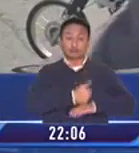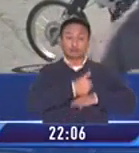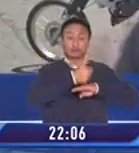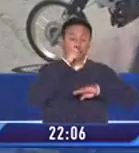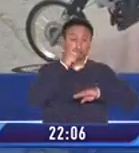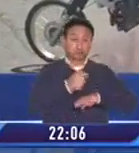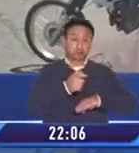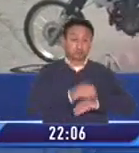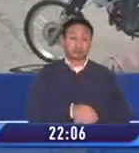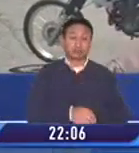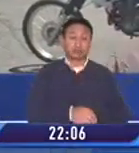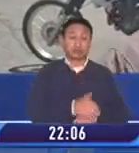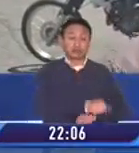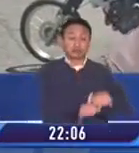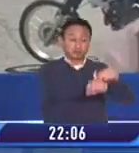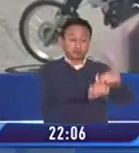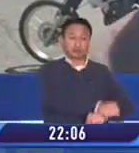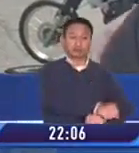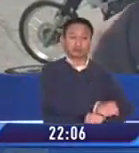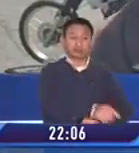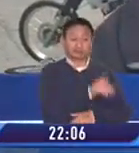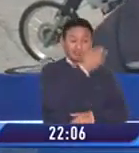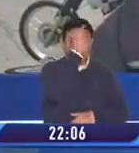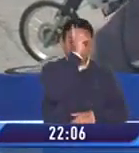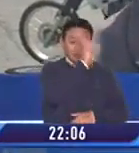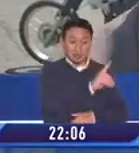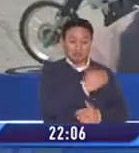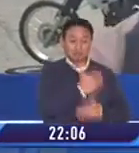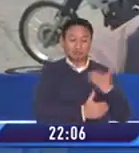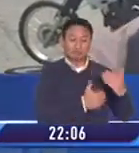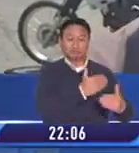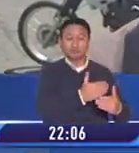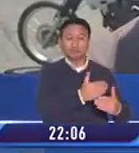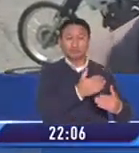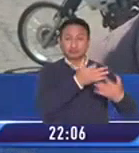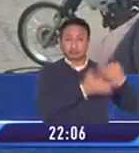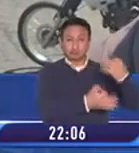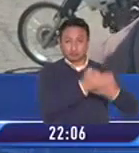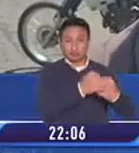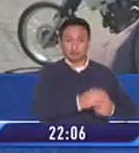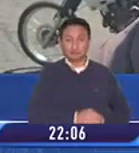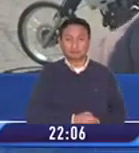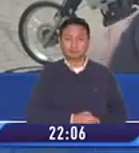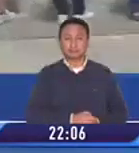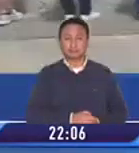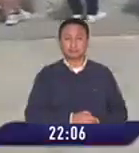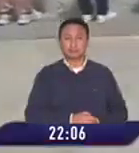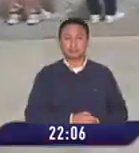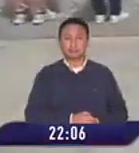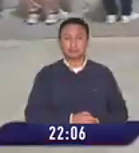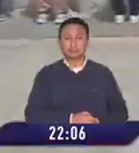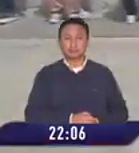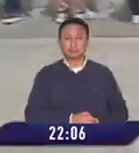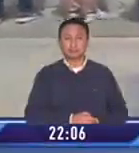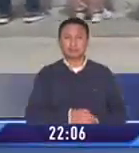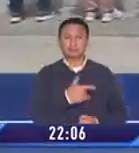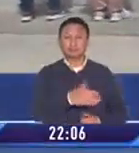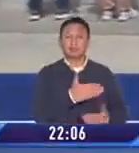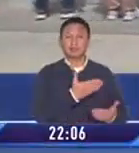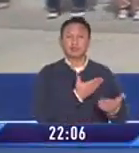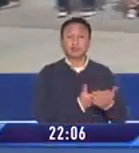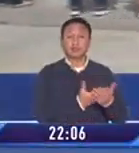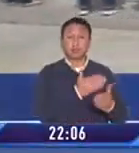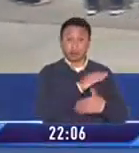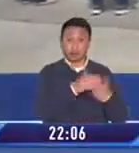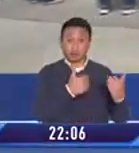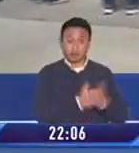de los administradores de justicia para que se dé el trámite correspondiente en lo que a derecho corresponde. Con todos los elementos de convicción